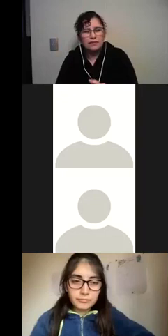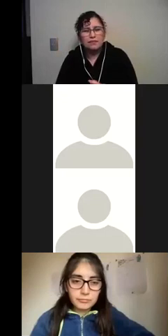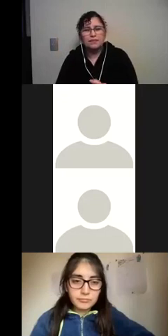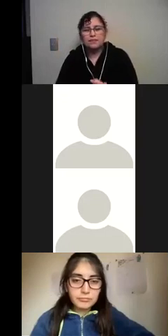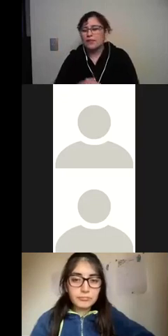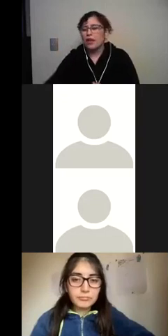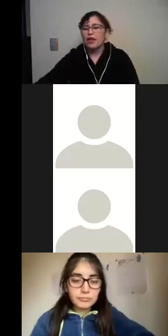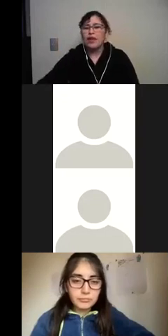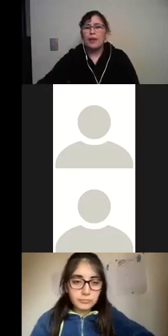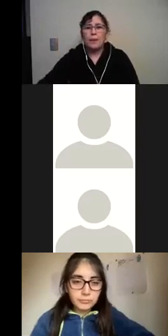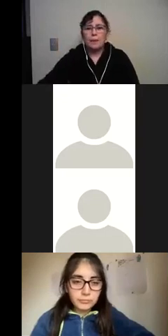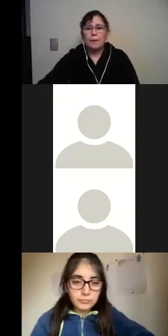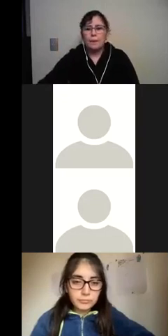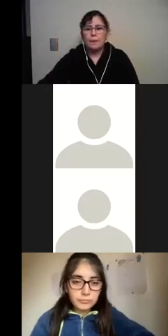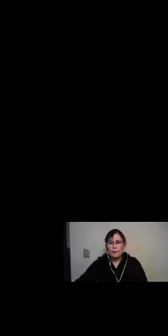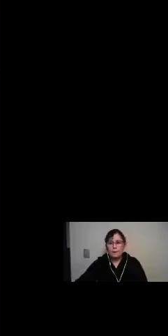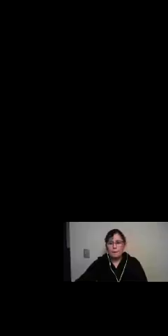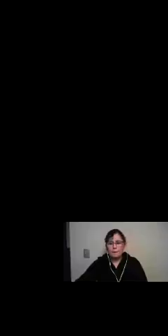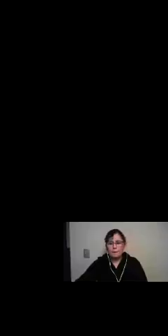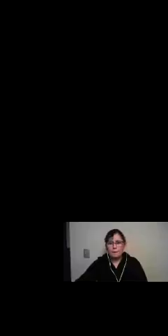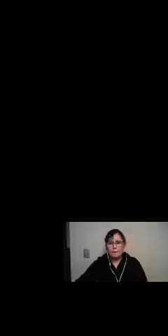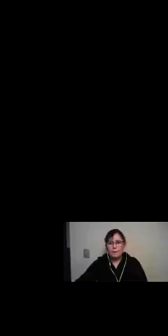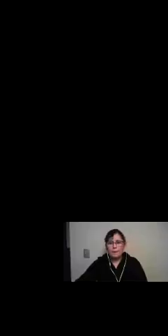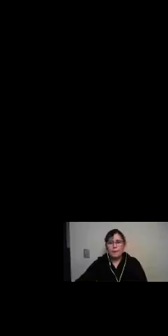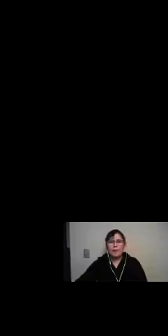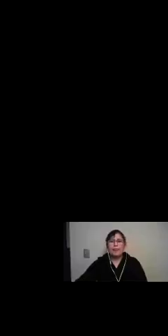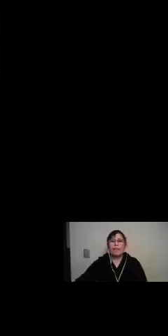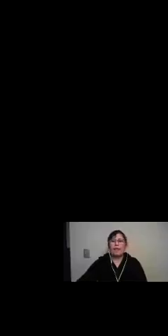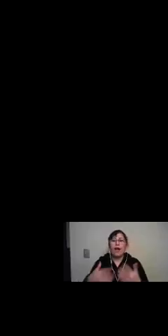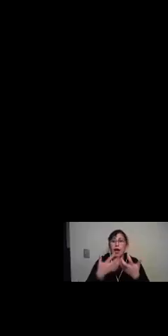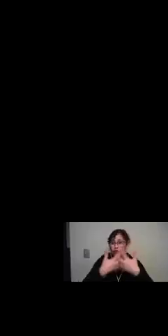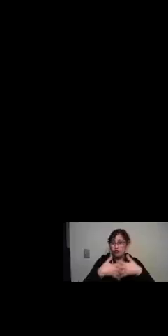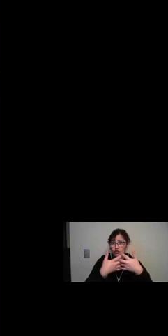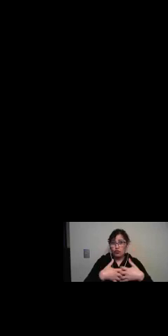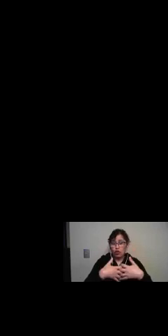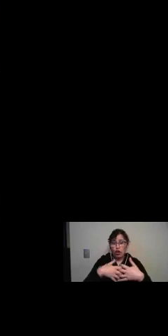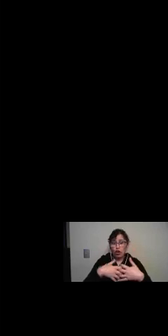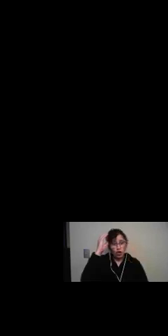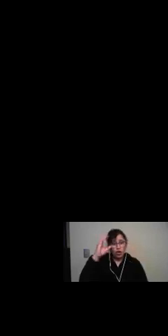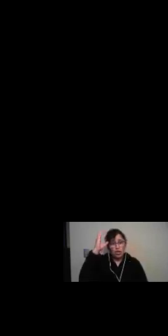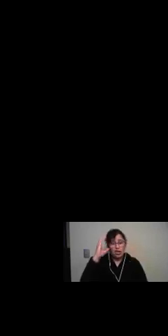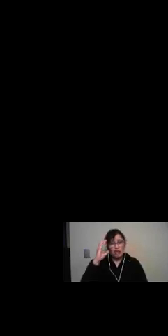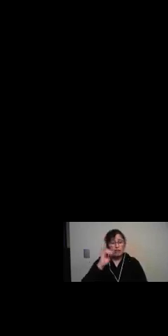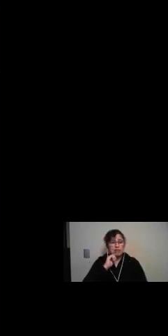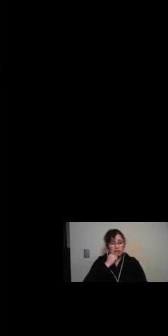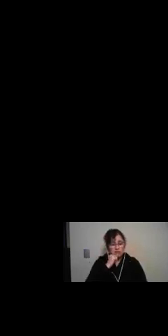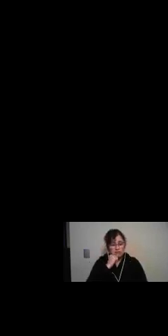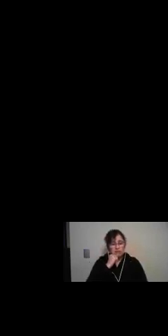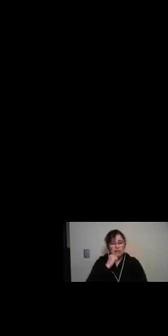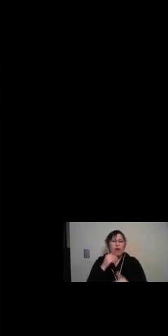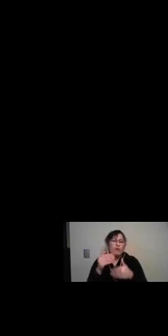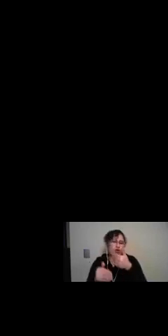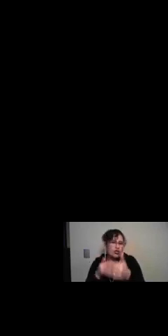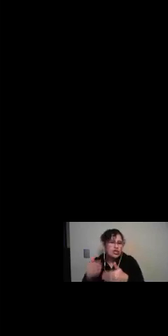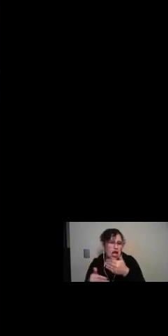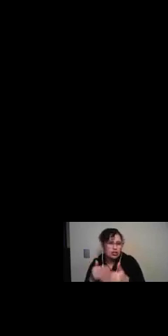Las funciones cognitivas, como ustedes saben, son funciones, ¿cierto? O procesos mentales que nos